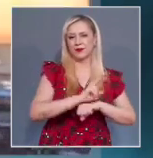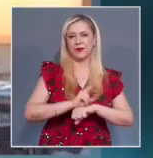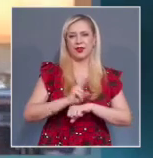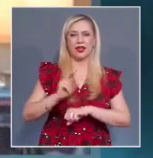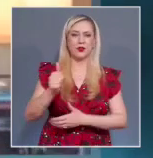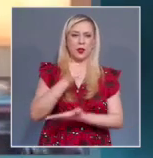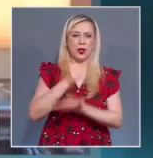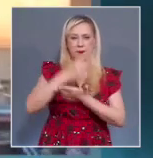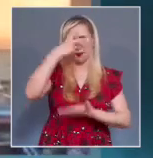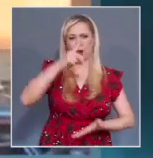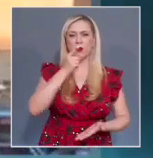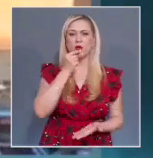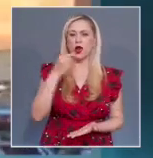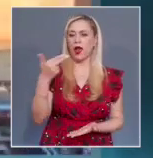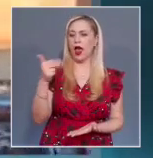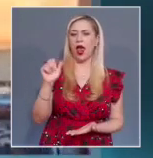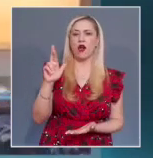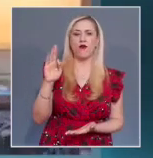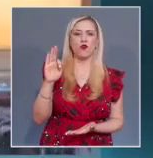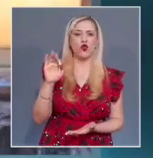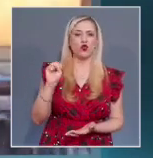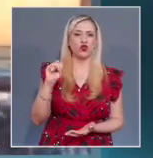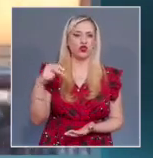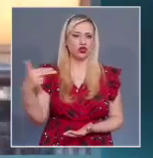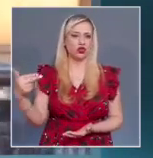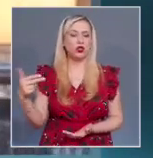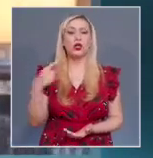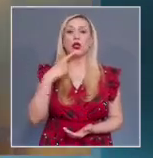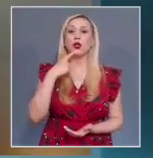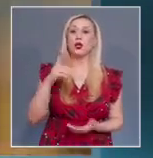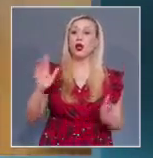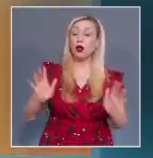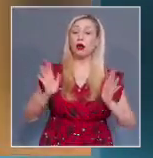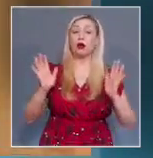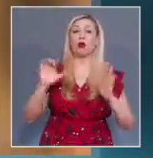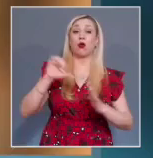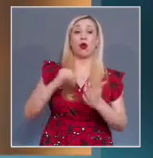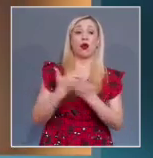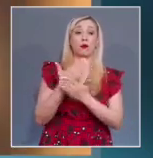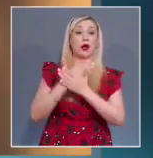fue detenido uno de los presuntos delincuentes que participaron en el robo de